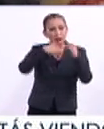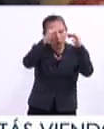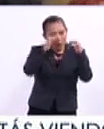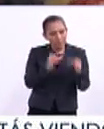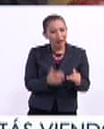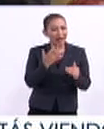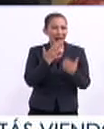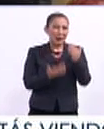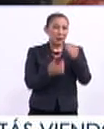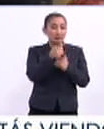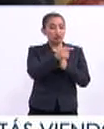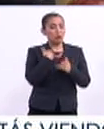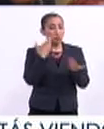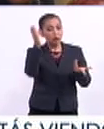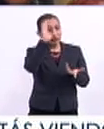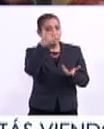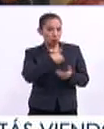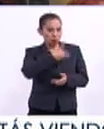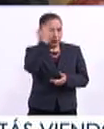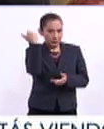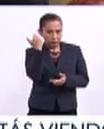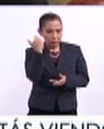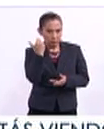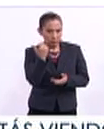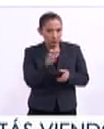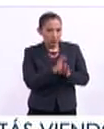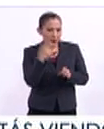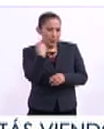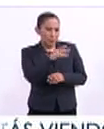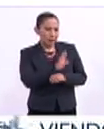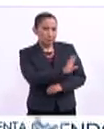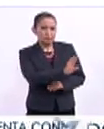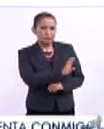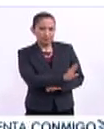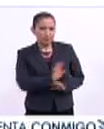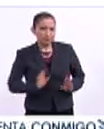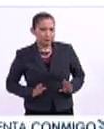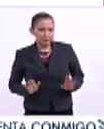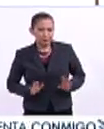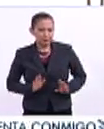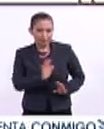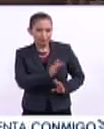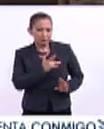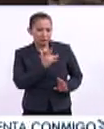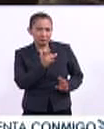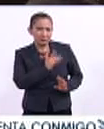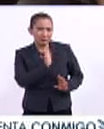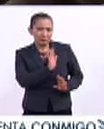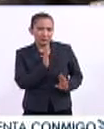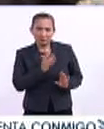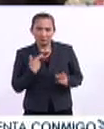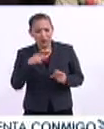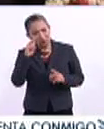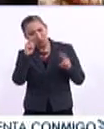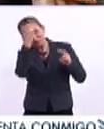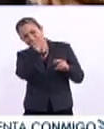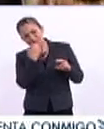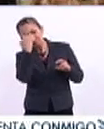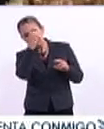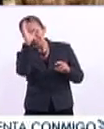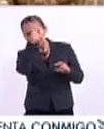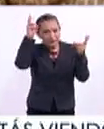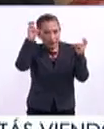que a veces están ellos sin saberlo, porque eso es un poco pues es un poco el sentimiento que a veces tiene la sociedad de la ciencia,